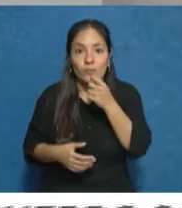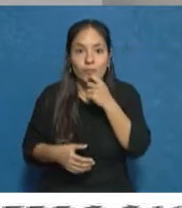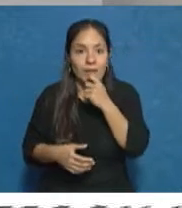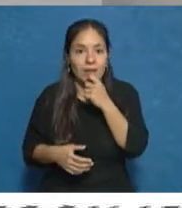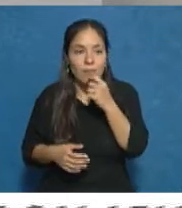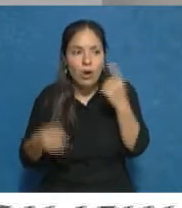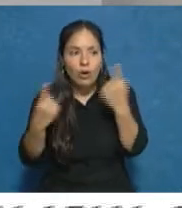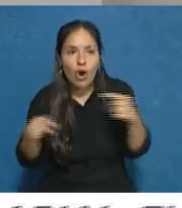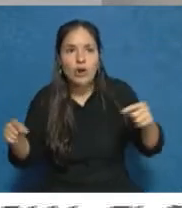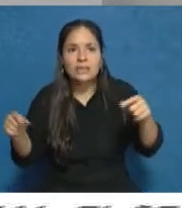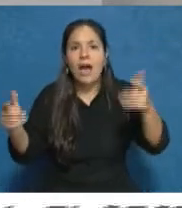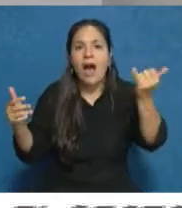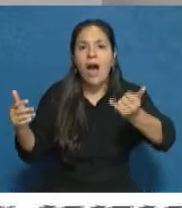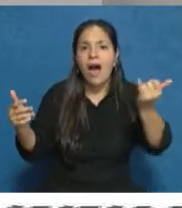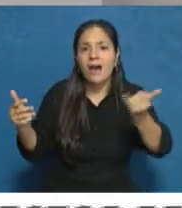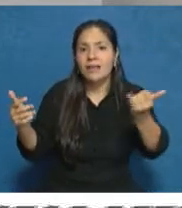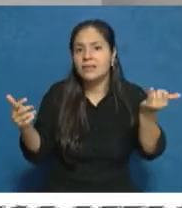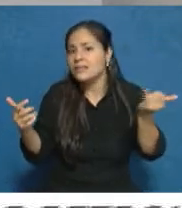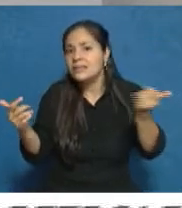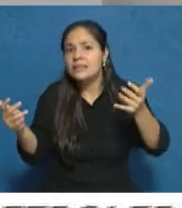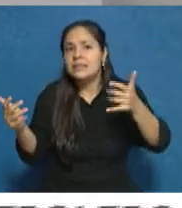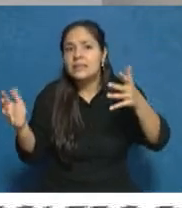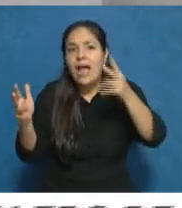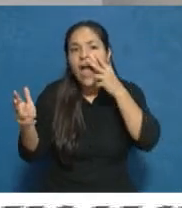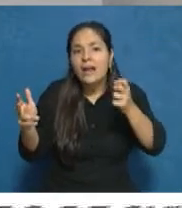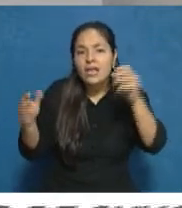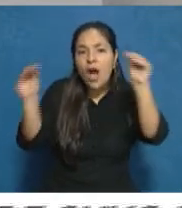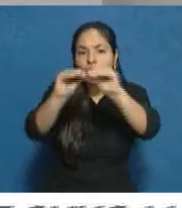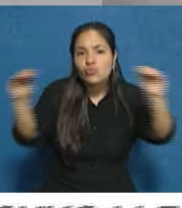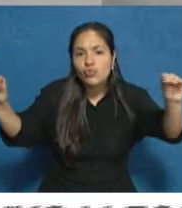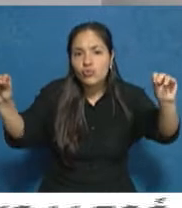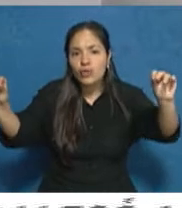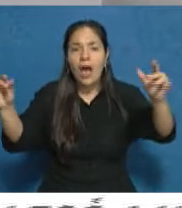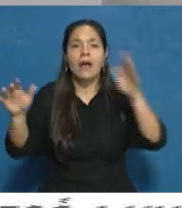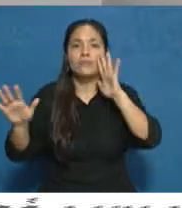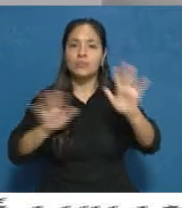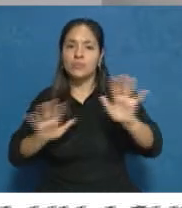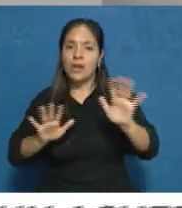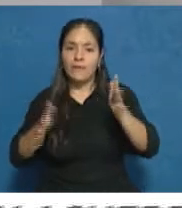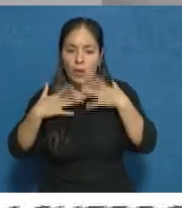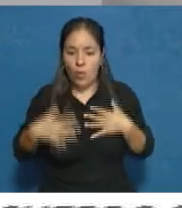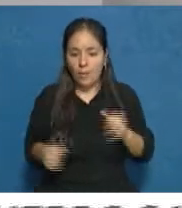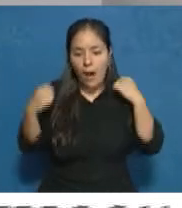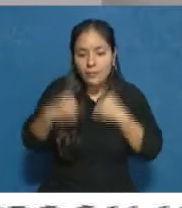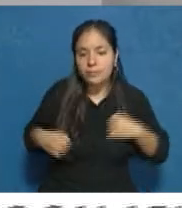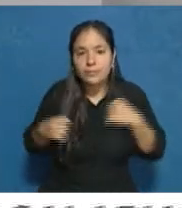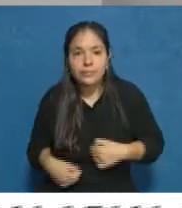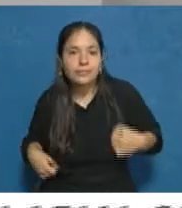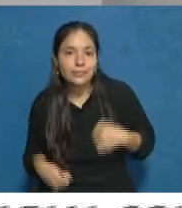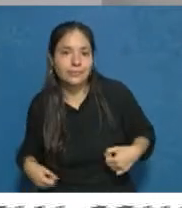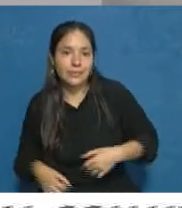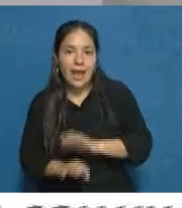puede tener esta irradiación en el cuerpo humano, es que se toman medidas preventivas. Una de ellas es estar higienizados, pero también, si se